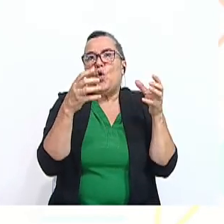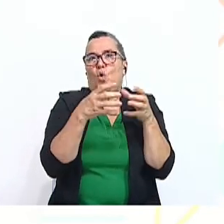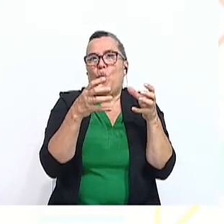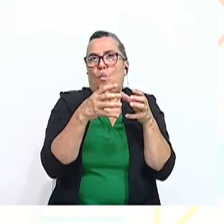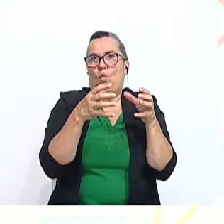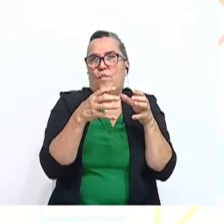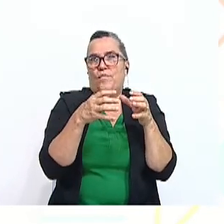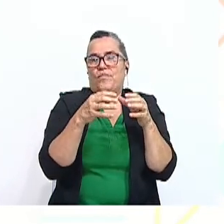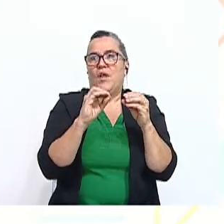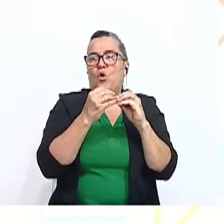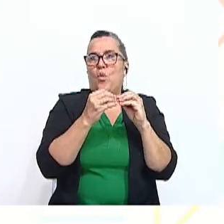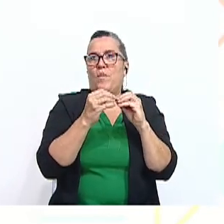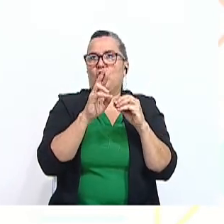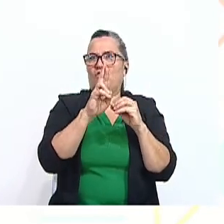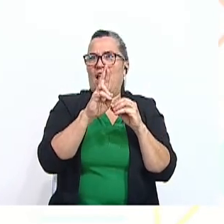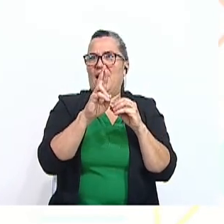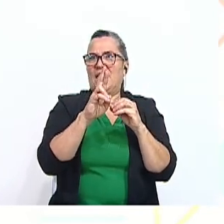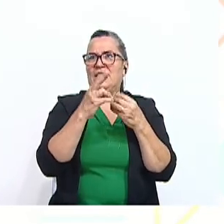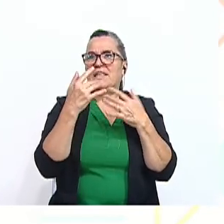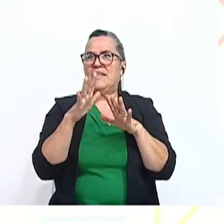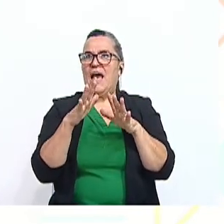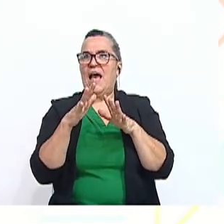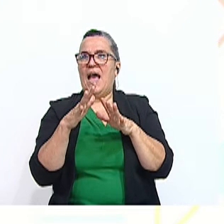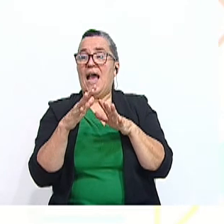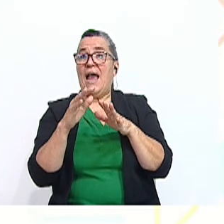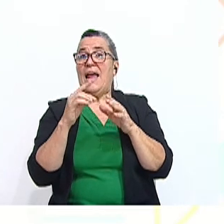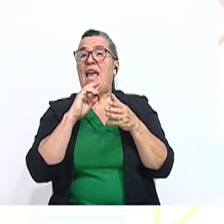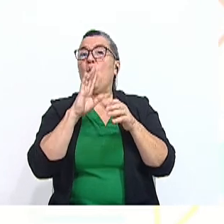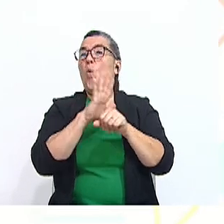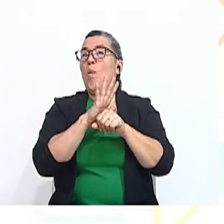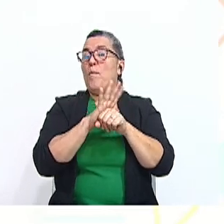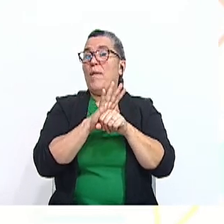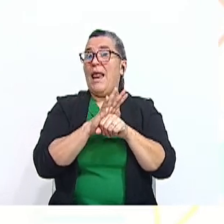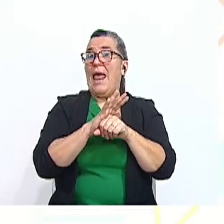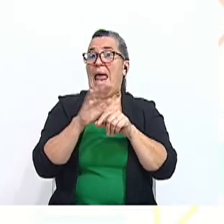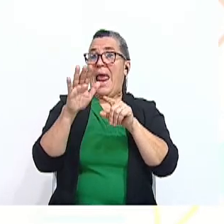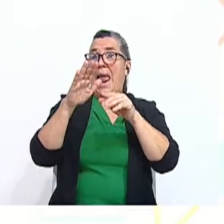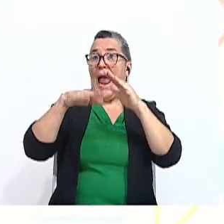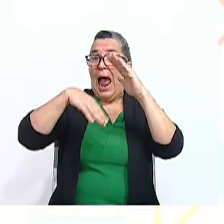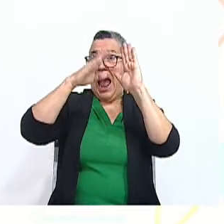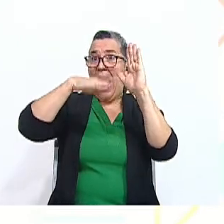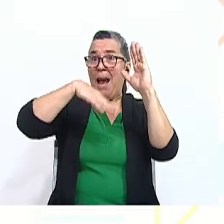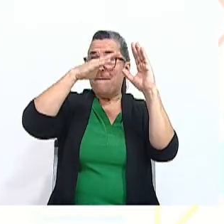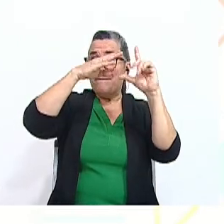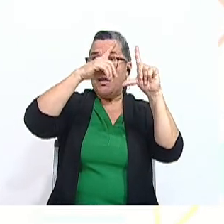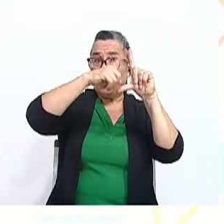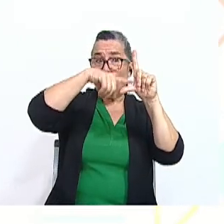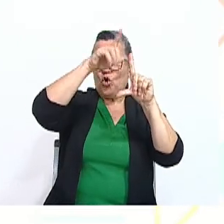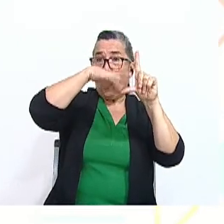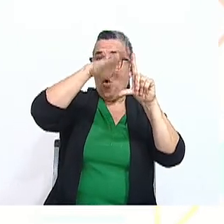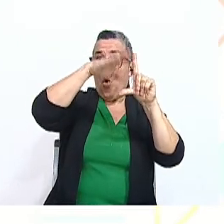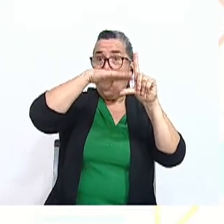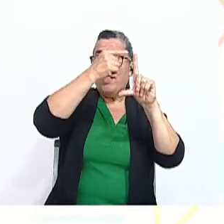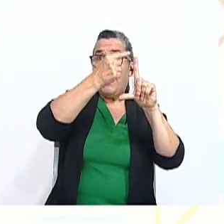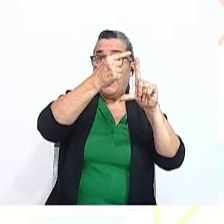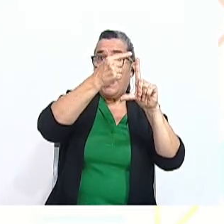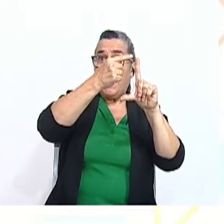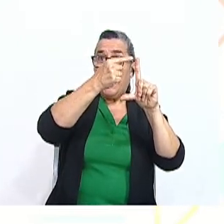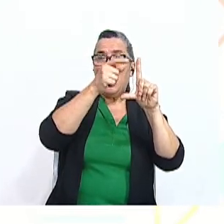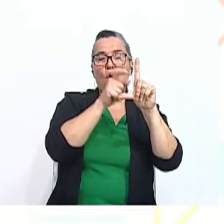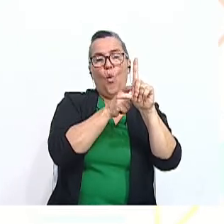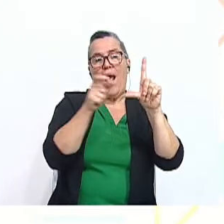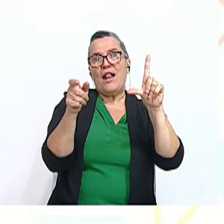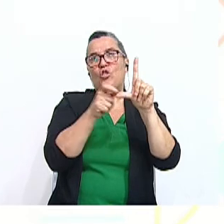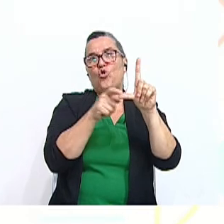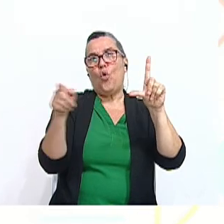ámbito de f. ¿Qué debe cumplirse? Que el ámbito de g es el dominio de f. Por lo tanto, ¿qué